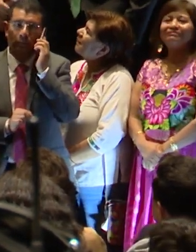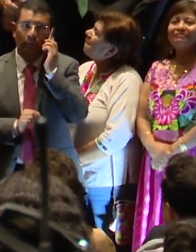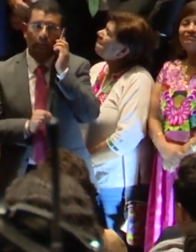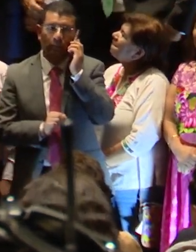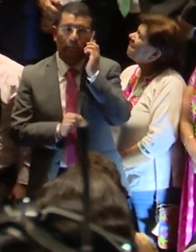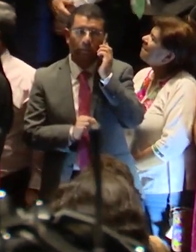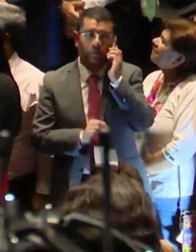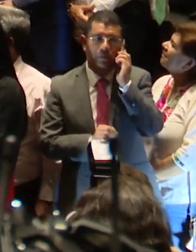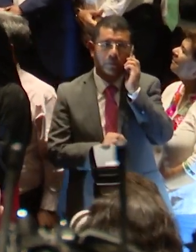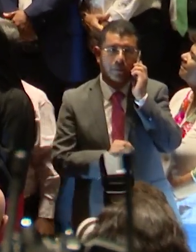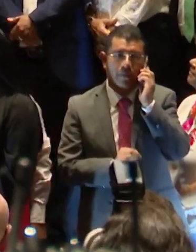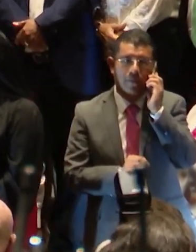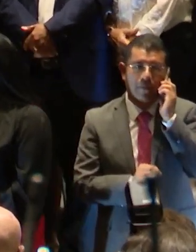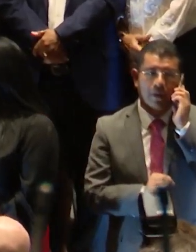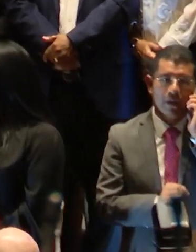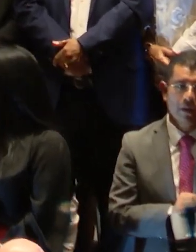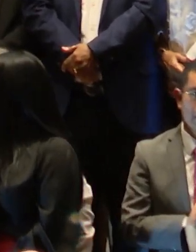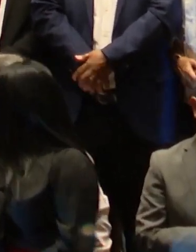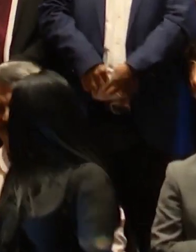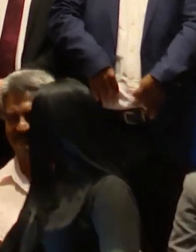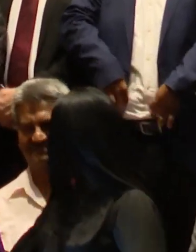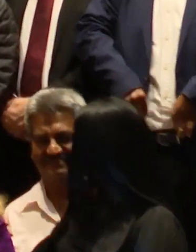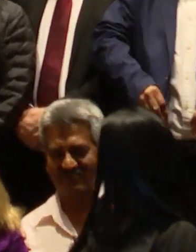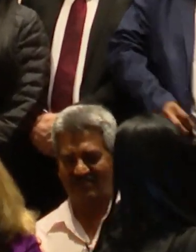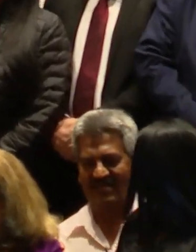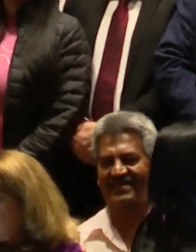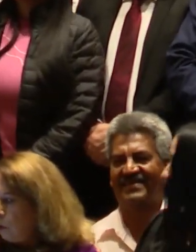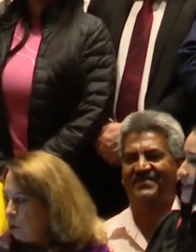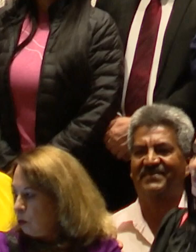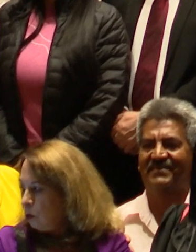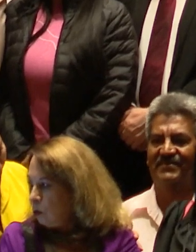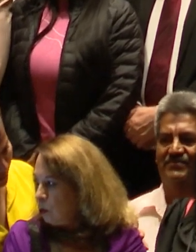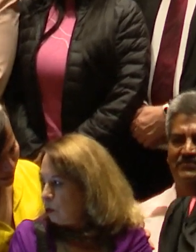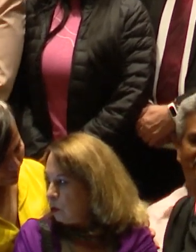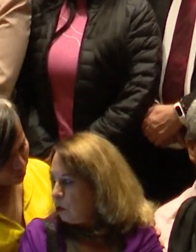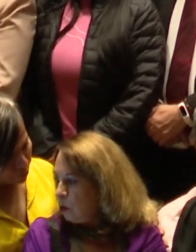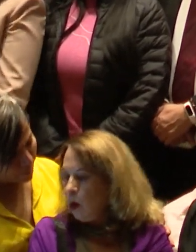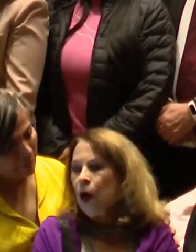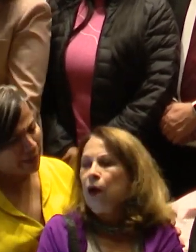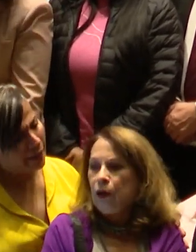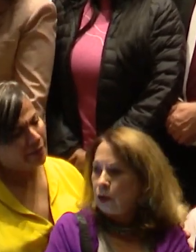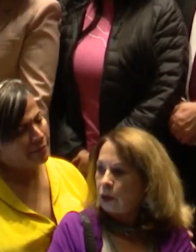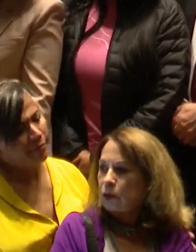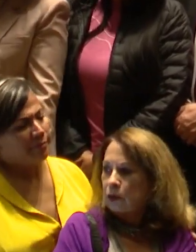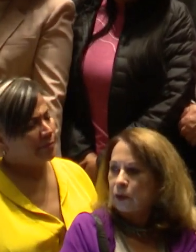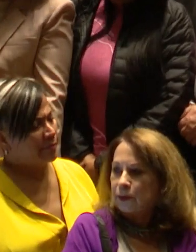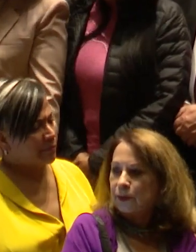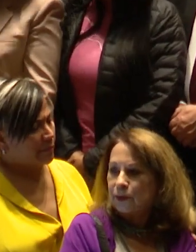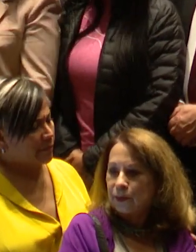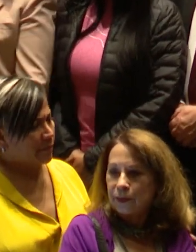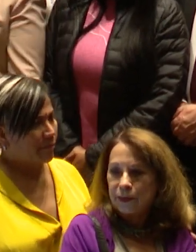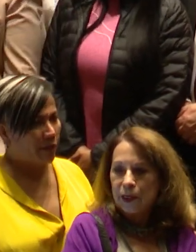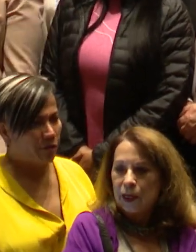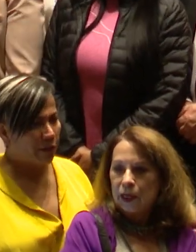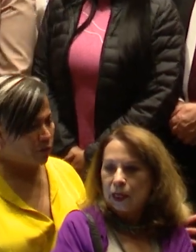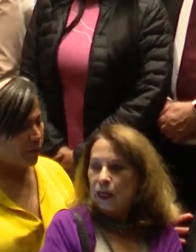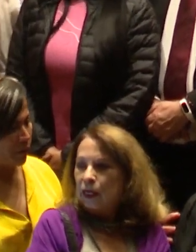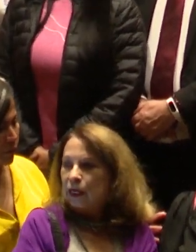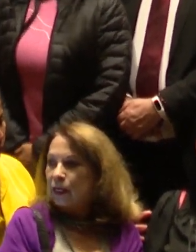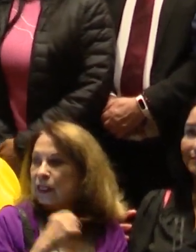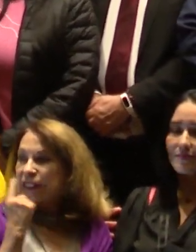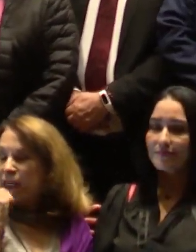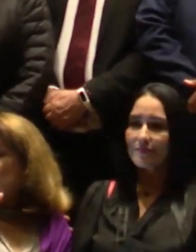en curso. Tras el anuncio de Marcelo Ebrard sobre su próxima salida de la Secretaría de Relaciones Exteriores para dedicarse de